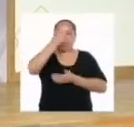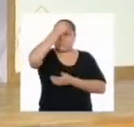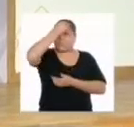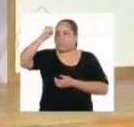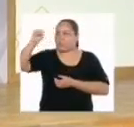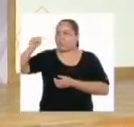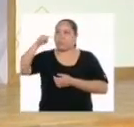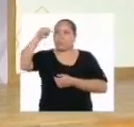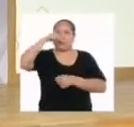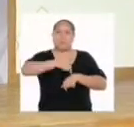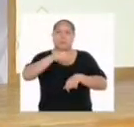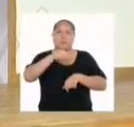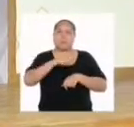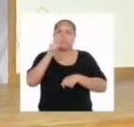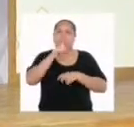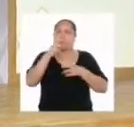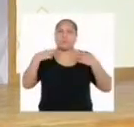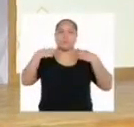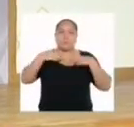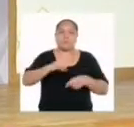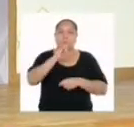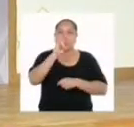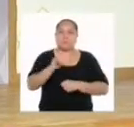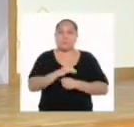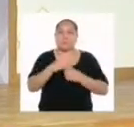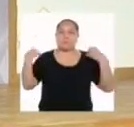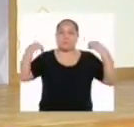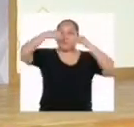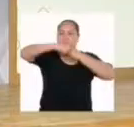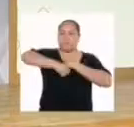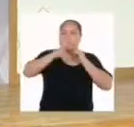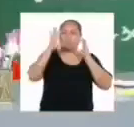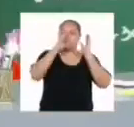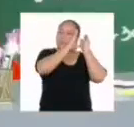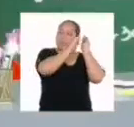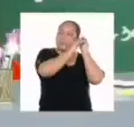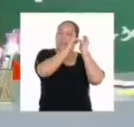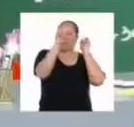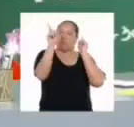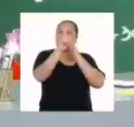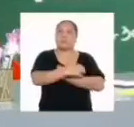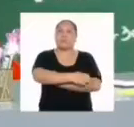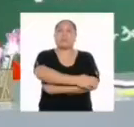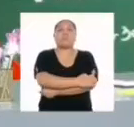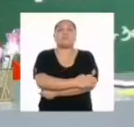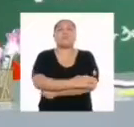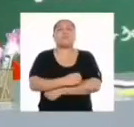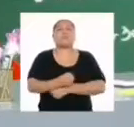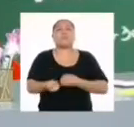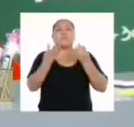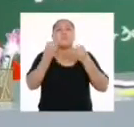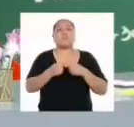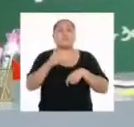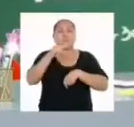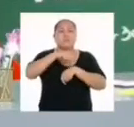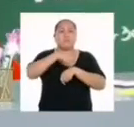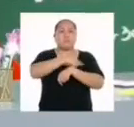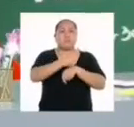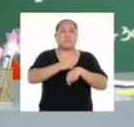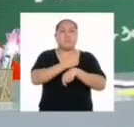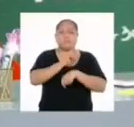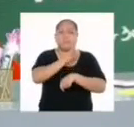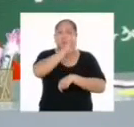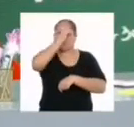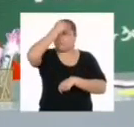viaje. En este momento no estamos permitiendo utilizar mantas ni cojines. ¿Y cuánto dura el viaje hasta allá?